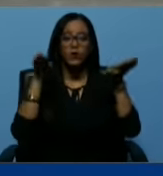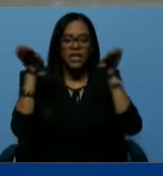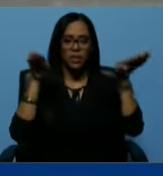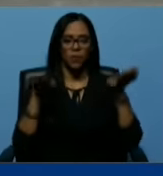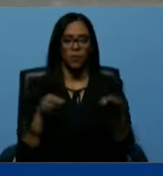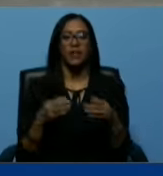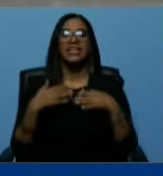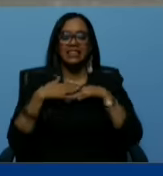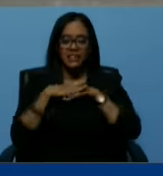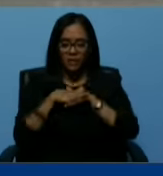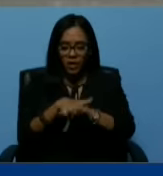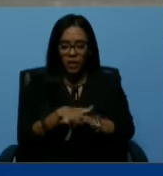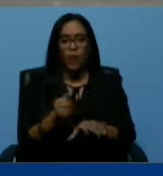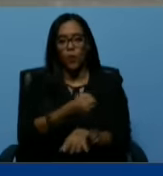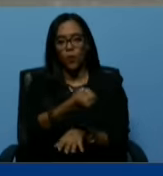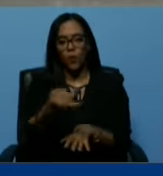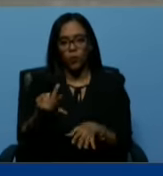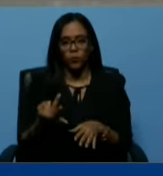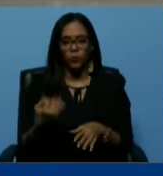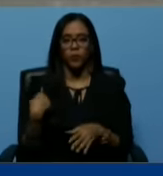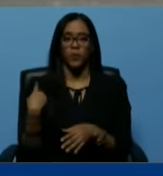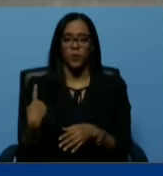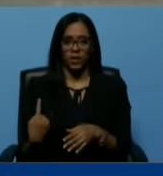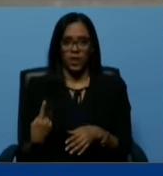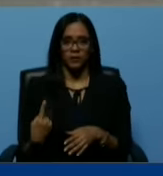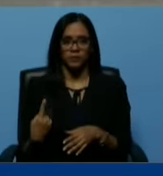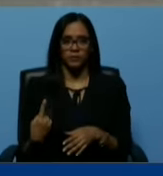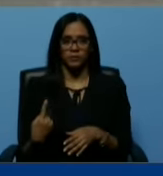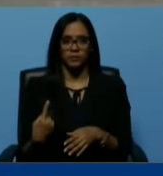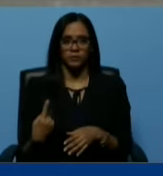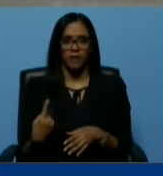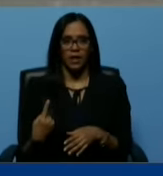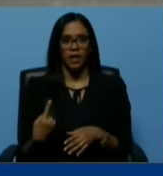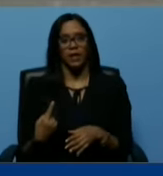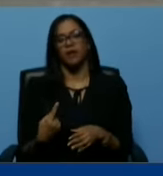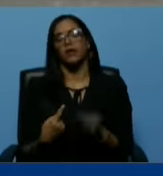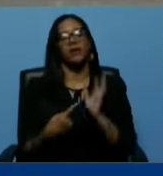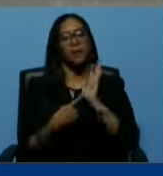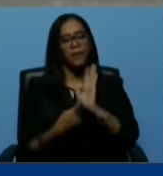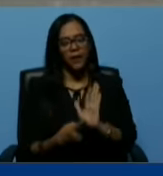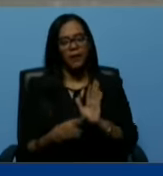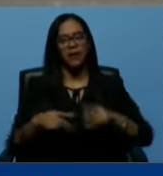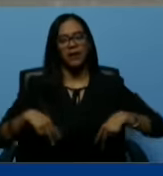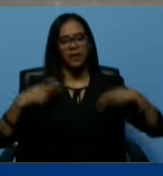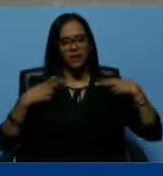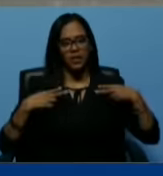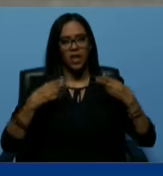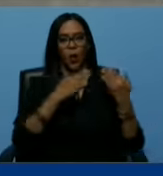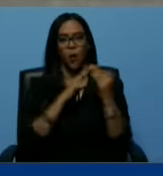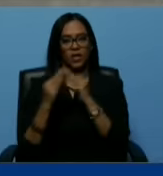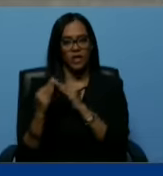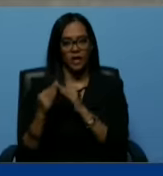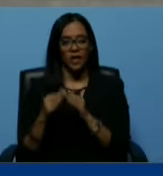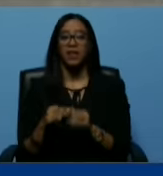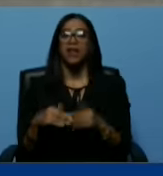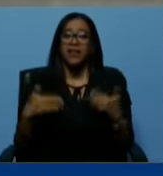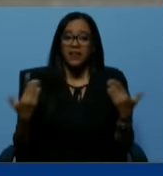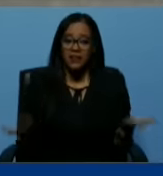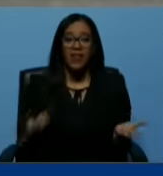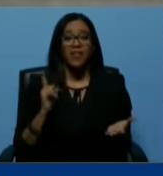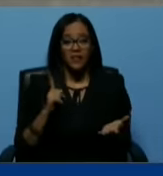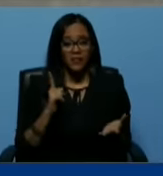combinan un conjunto de prioridades que marcan la vida comunitaria. ¿Qué debe ser una